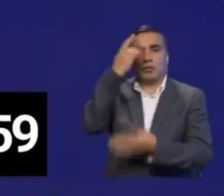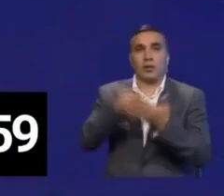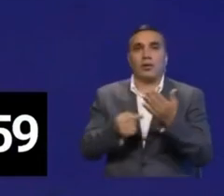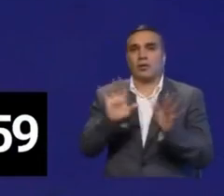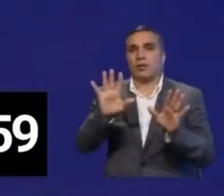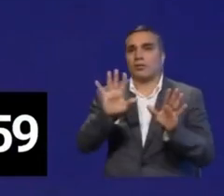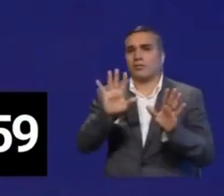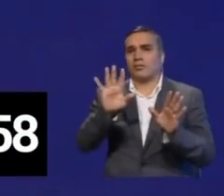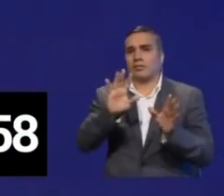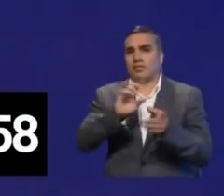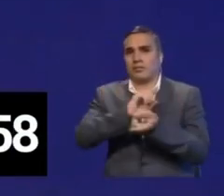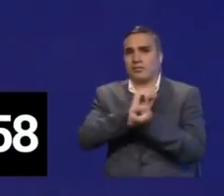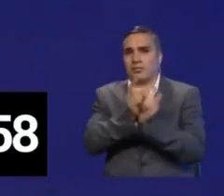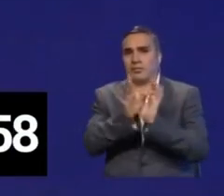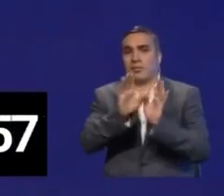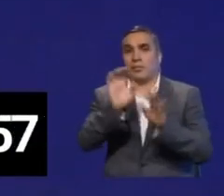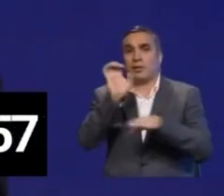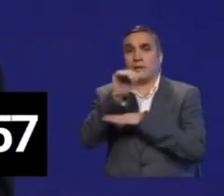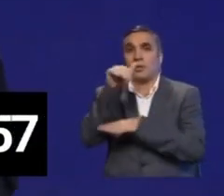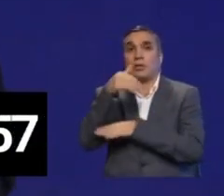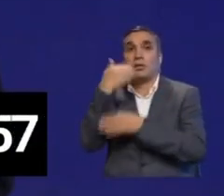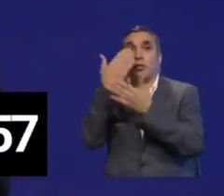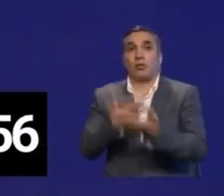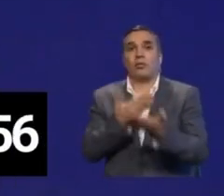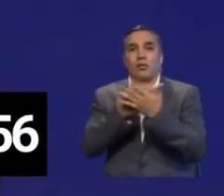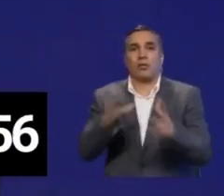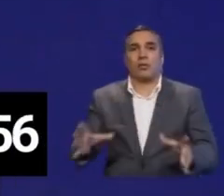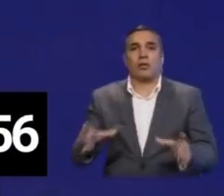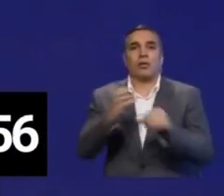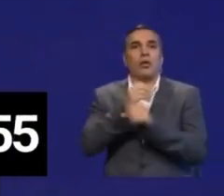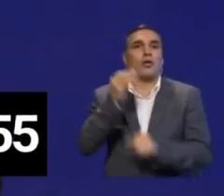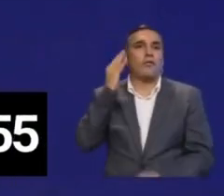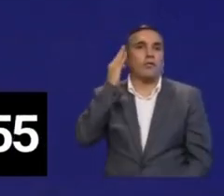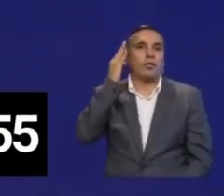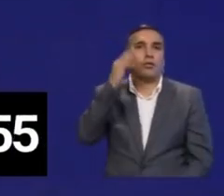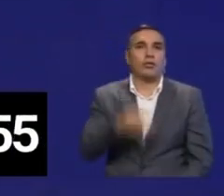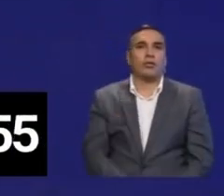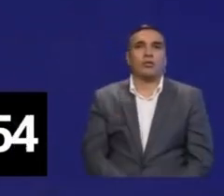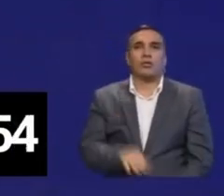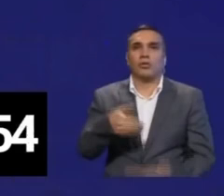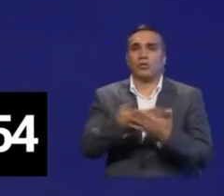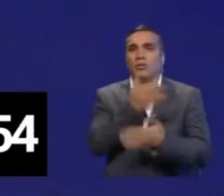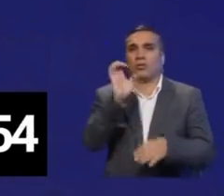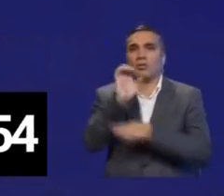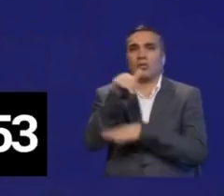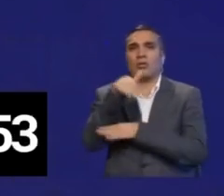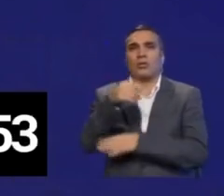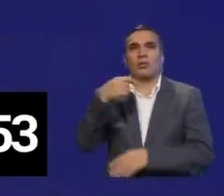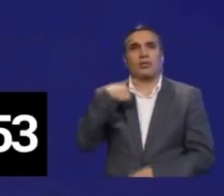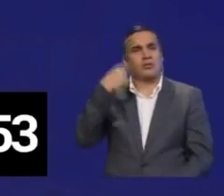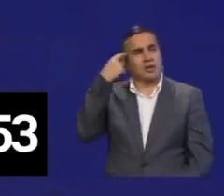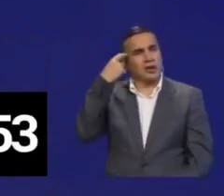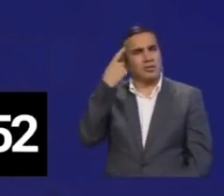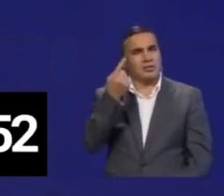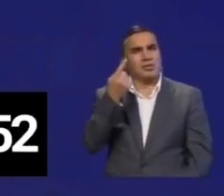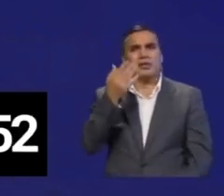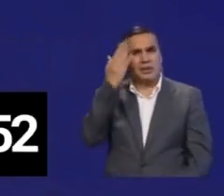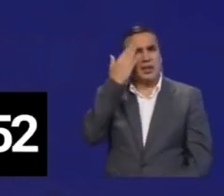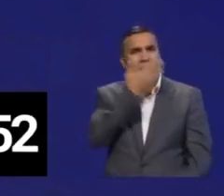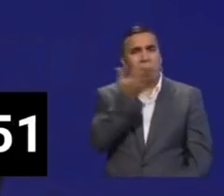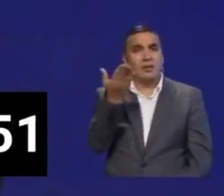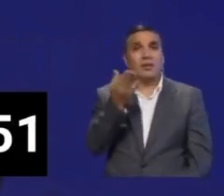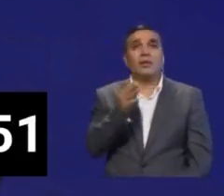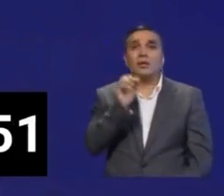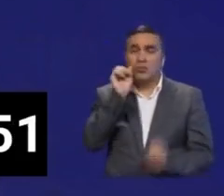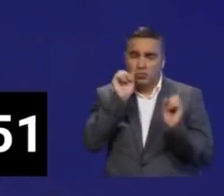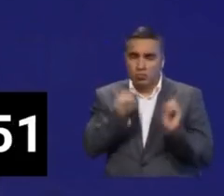revés, los ecuatorianos saben que lo que planteamos es recuperar el futuro. Pero el pueblo ecuatoriano tiene memoria y sabe que sí